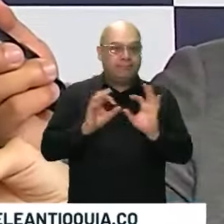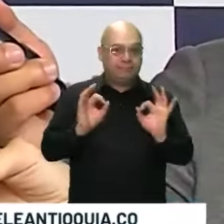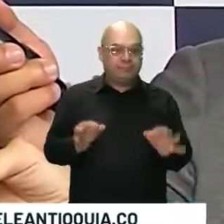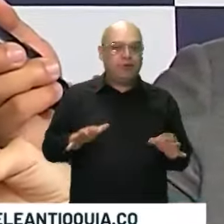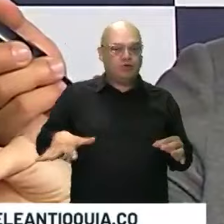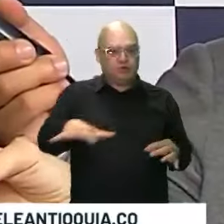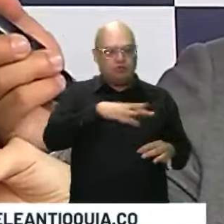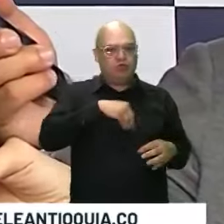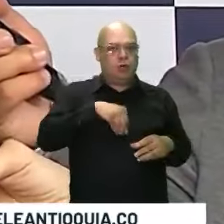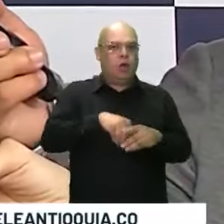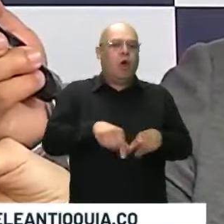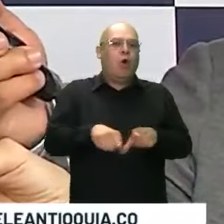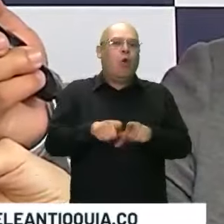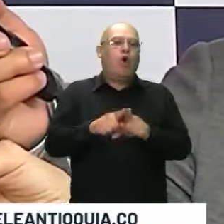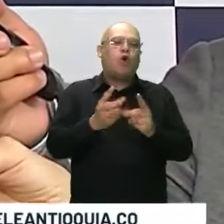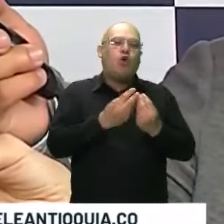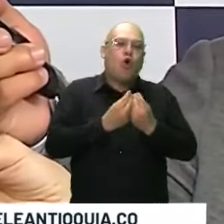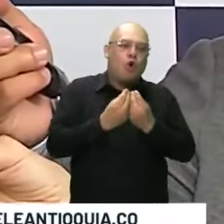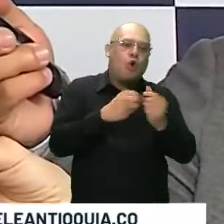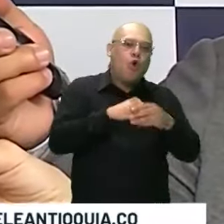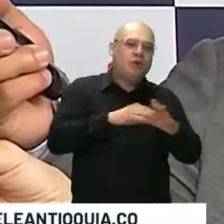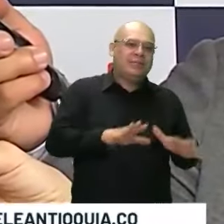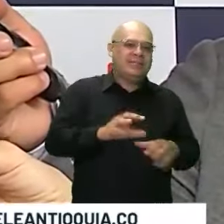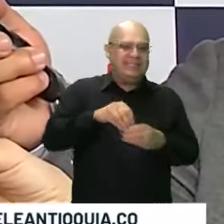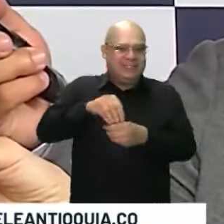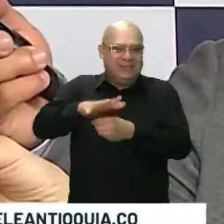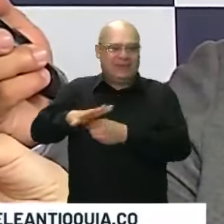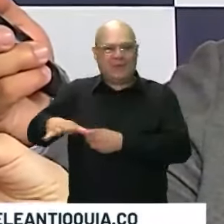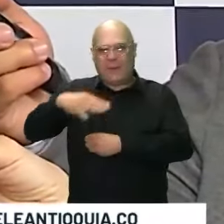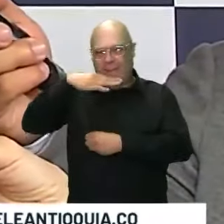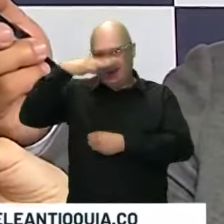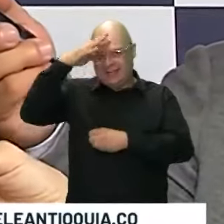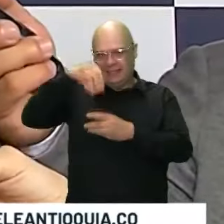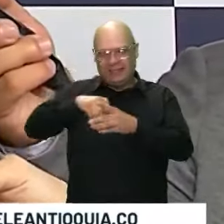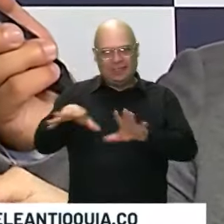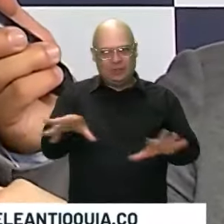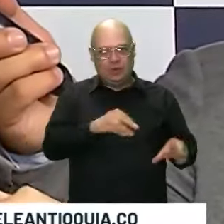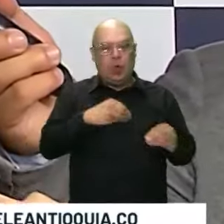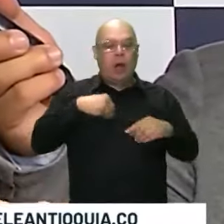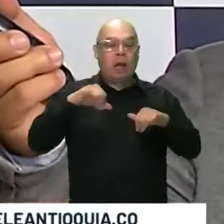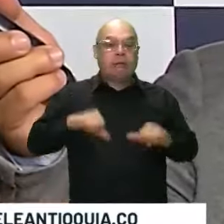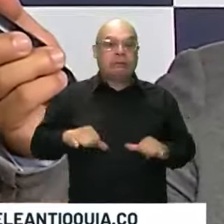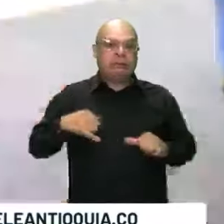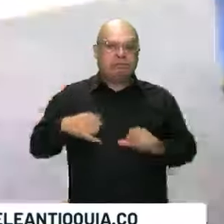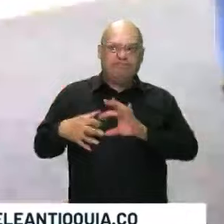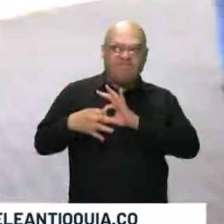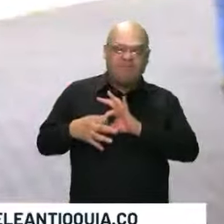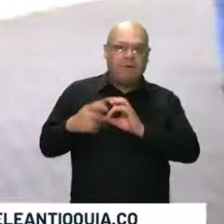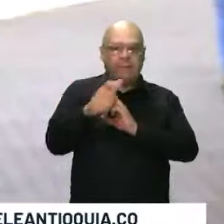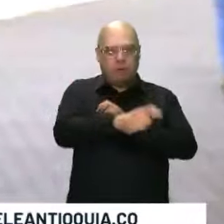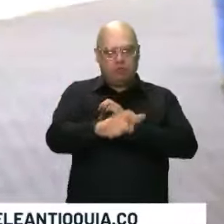independencia entre el Consejo y el Distrito de Medellín y nosotros pues en función de eso estar muy conectados con la ciudadanía.